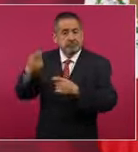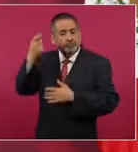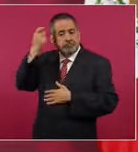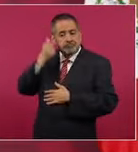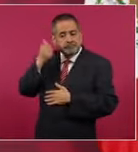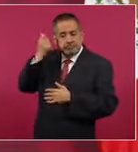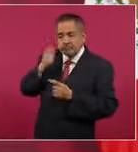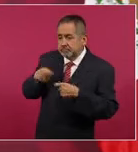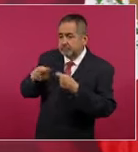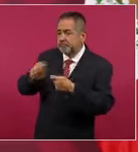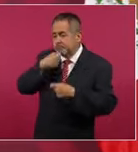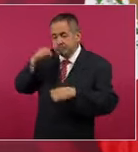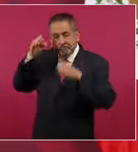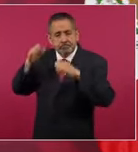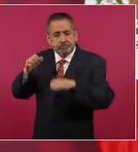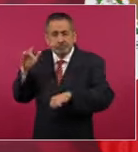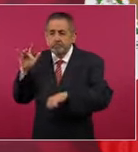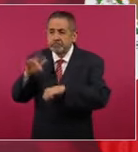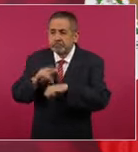no se tocan.